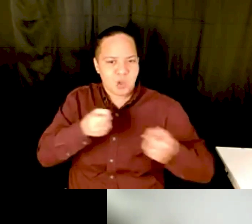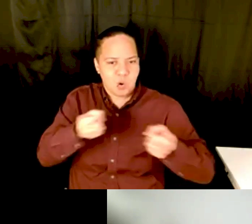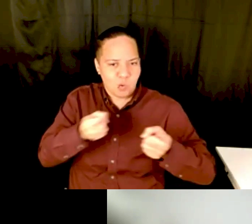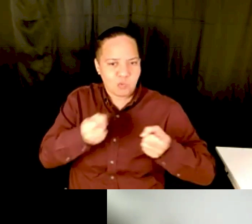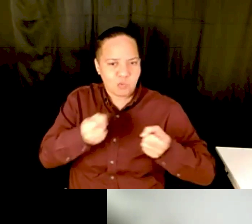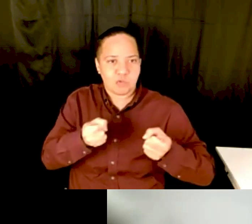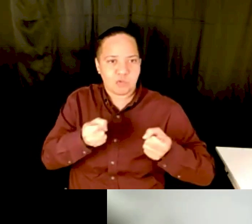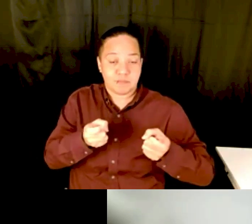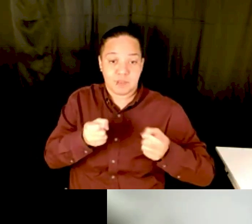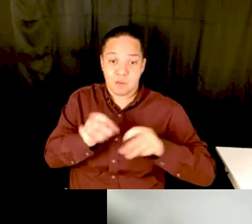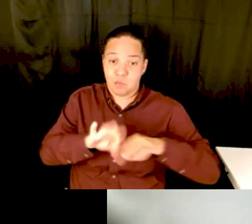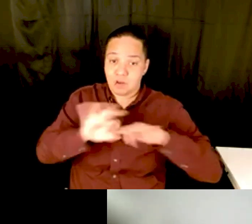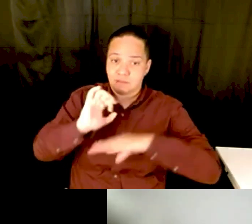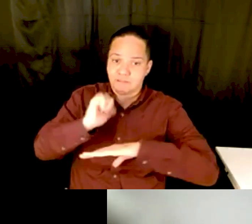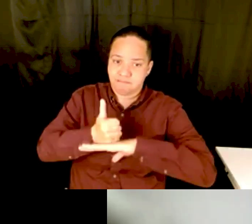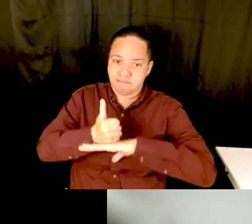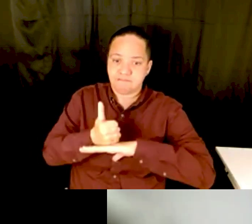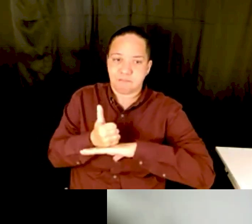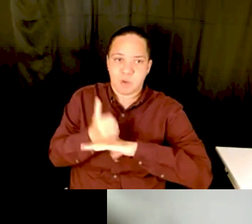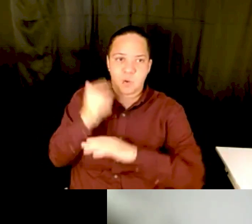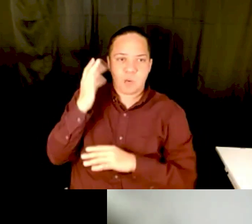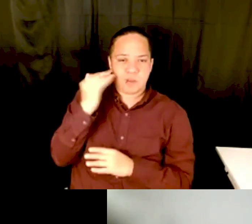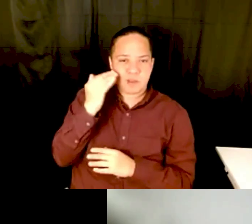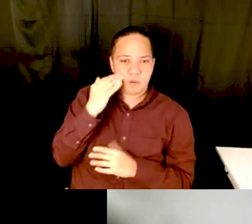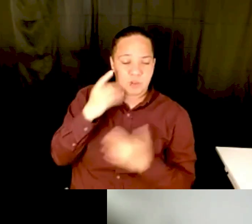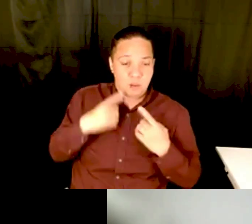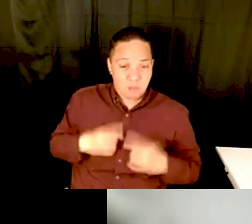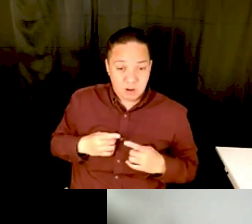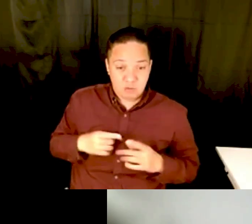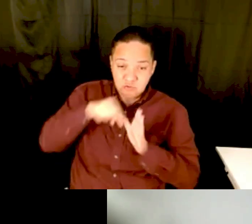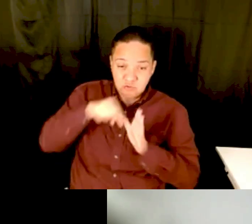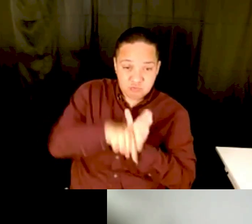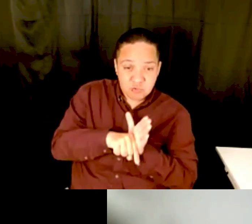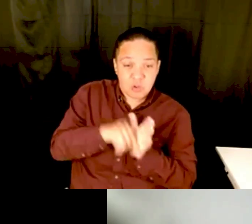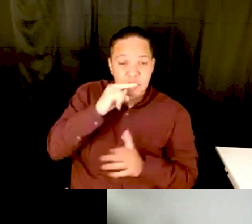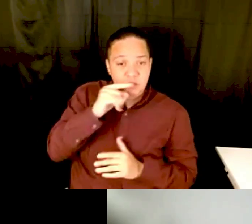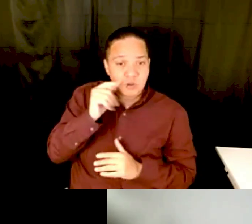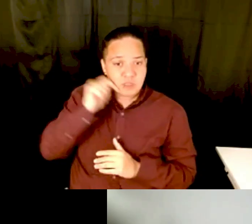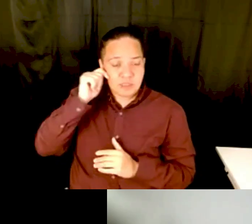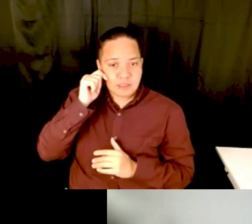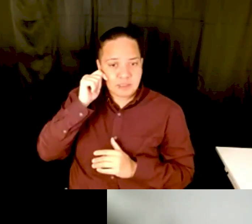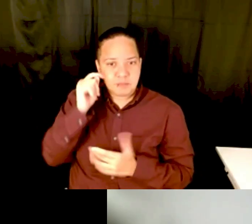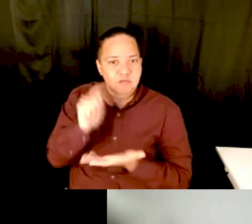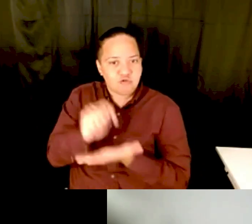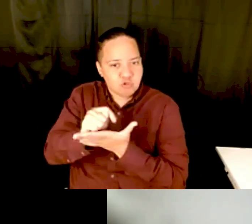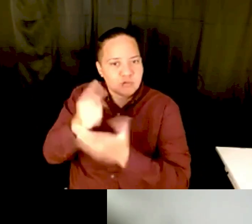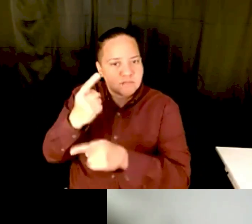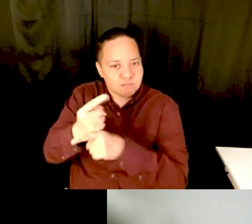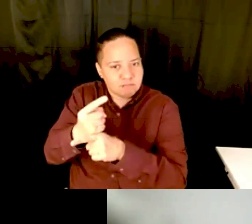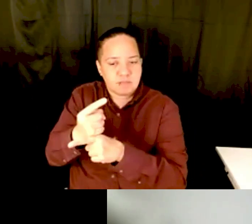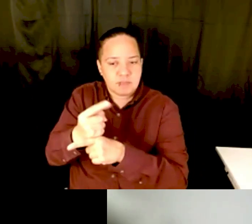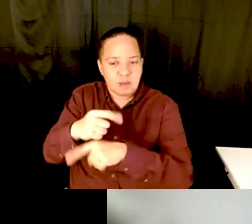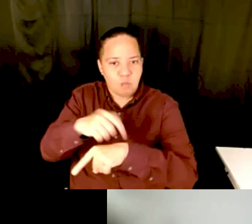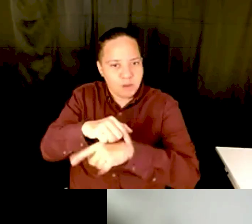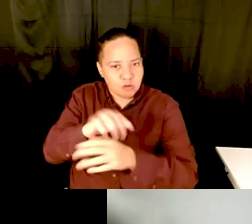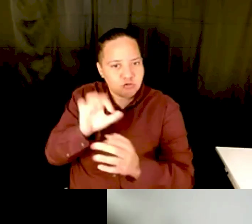importante establecer esto, puesto que sabemos que una depresión mayor en un niño o un adolescente tratada adecuadamente, en el tiempo